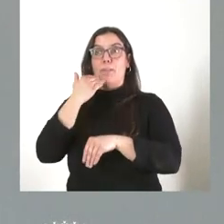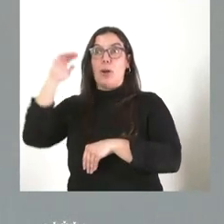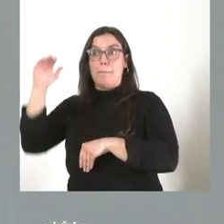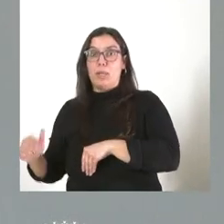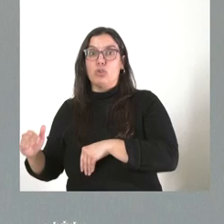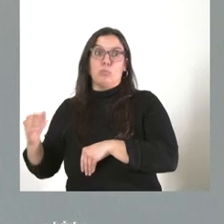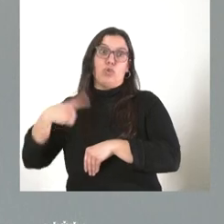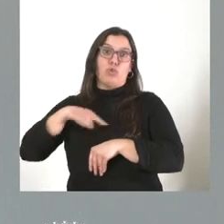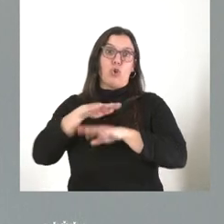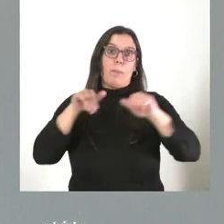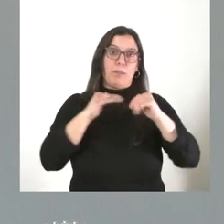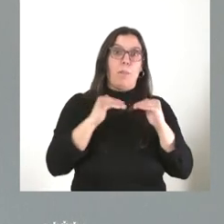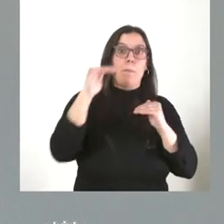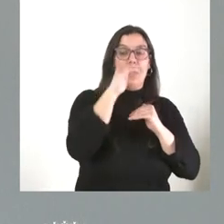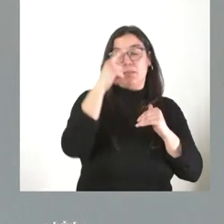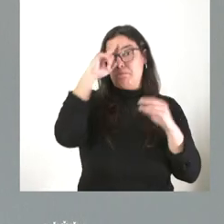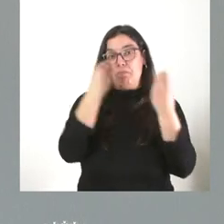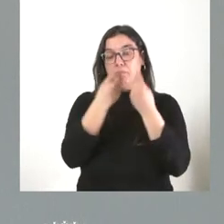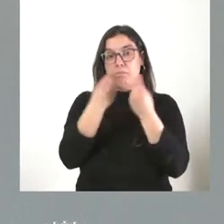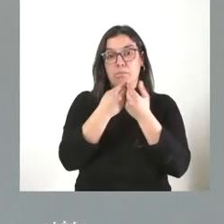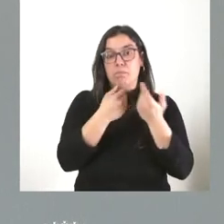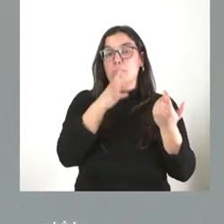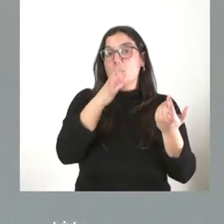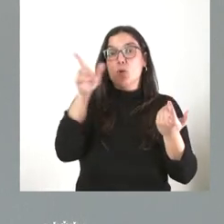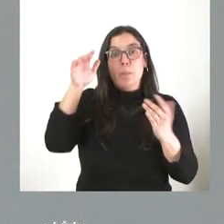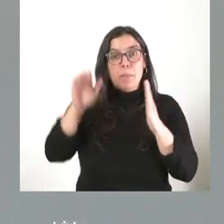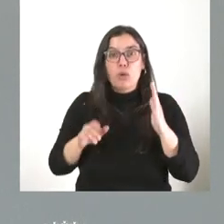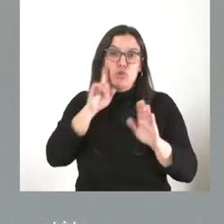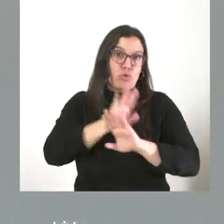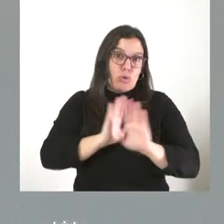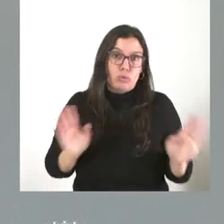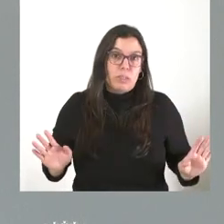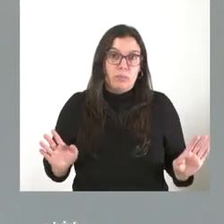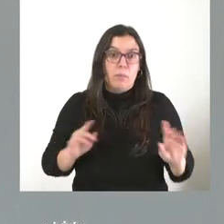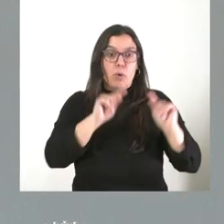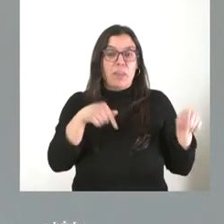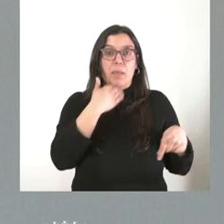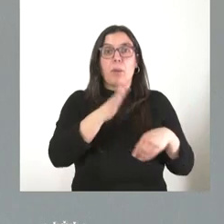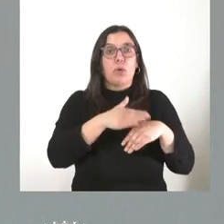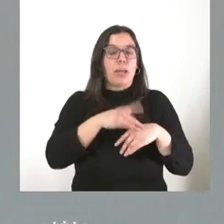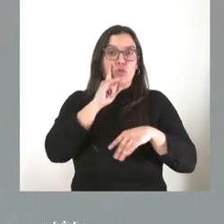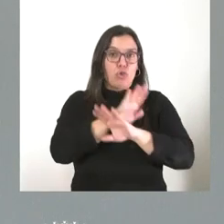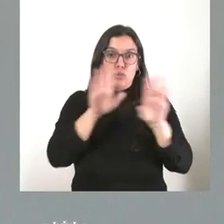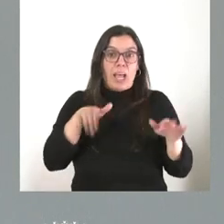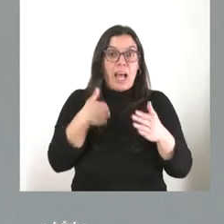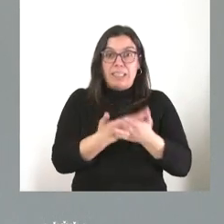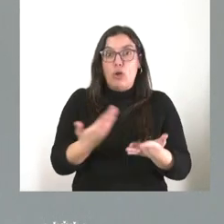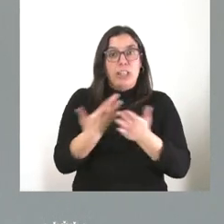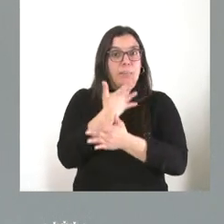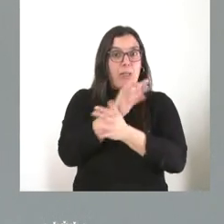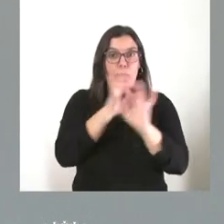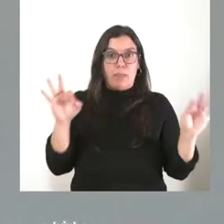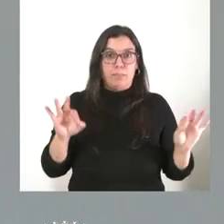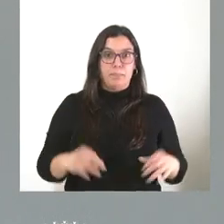porque no veo muy bien los motivos por los cuales el gobierno haya podido reducir sus inversiones En la provincia de Zamora al menos hasta el día de hoy no las ha